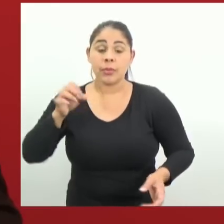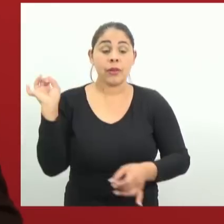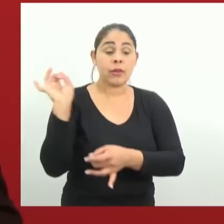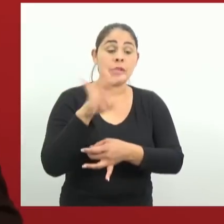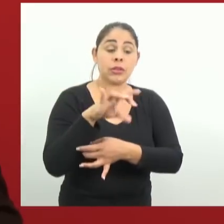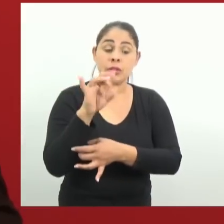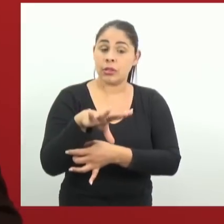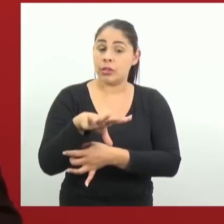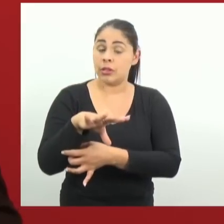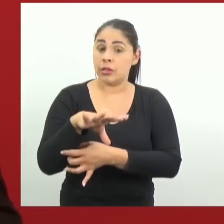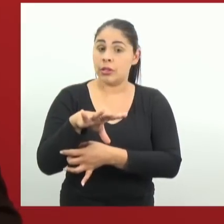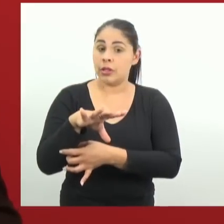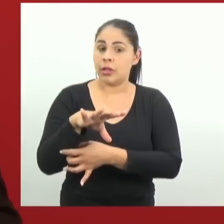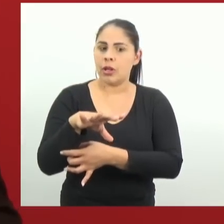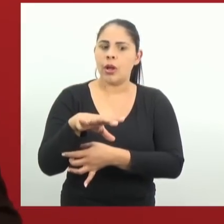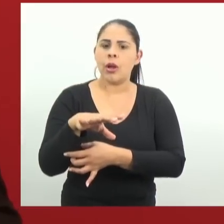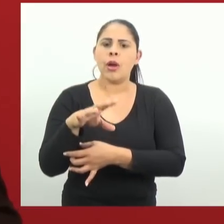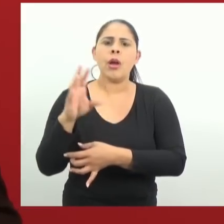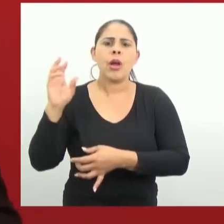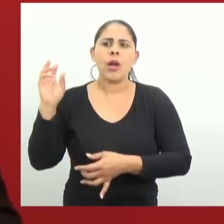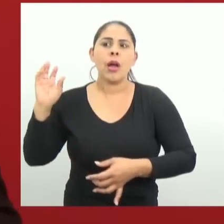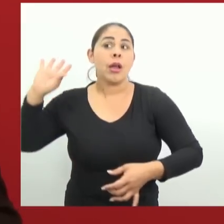viene del cielo, caen palabras.